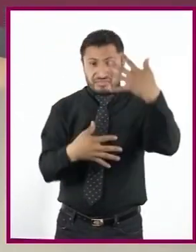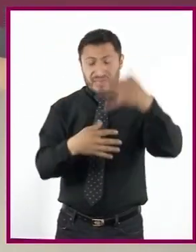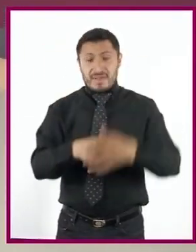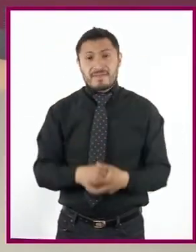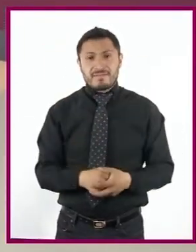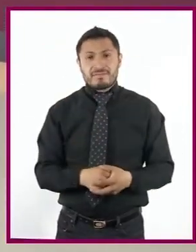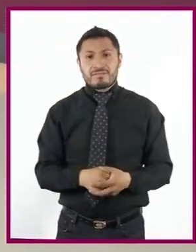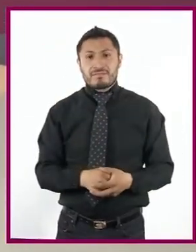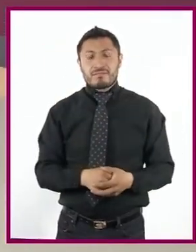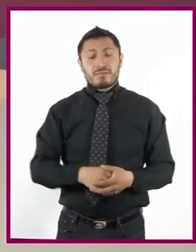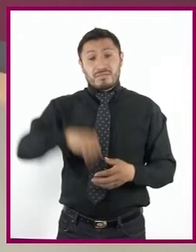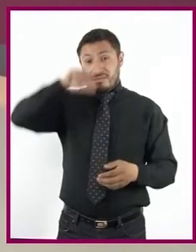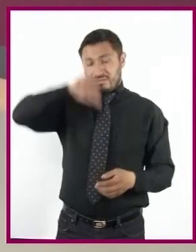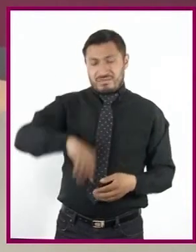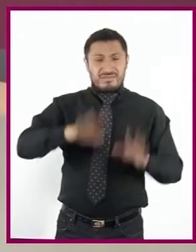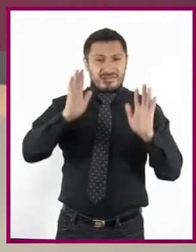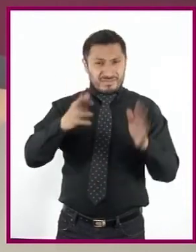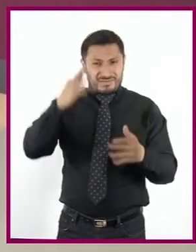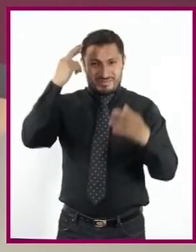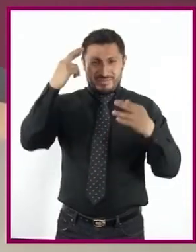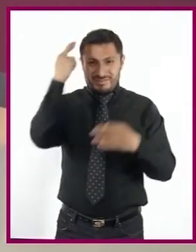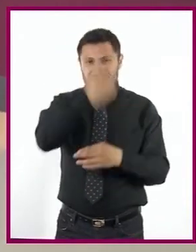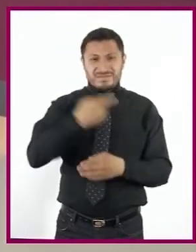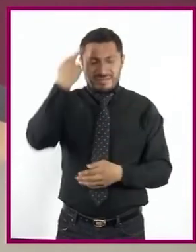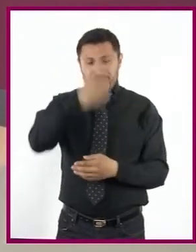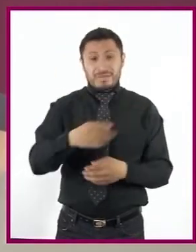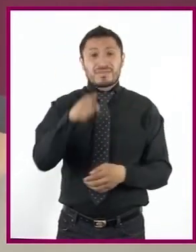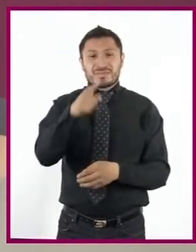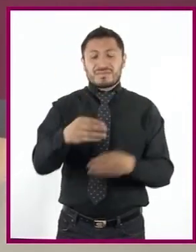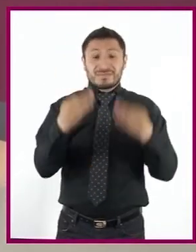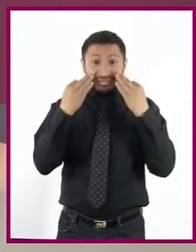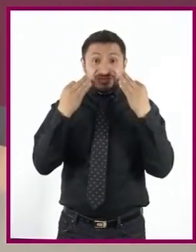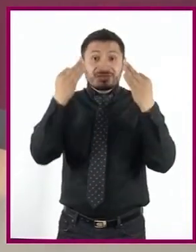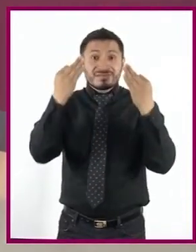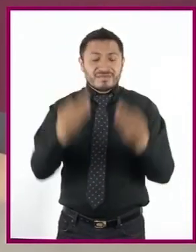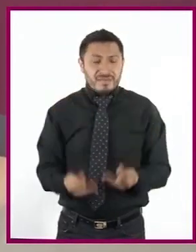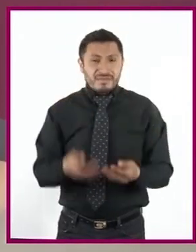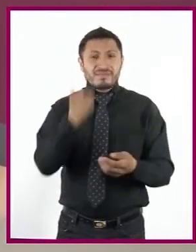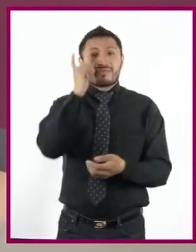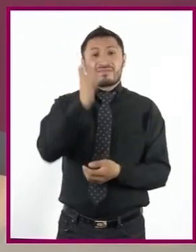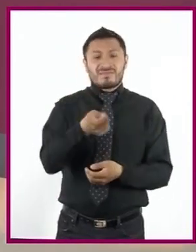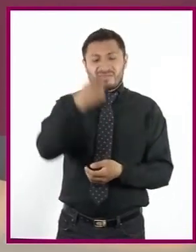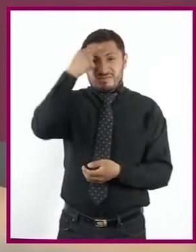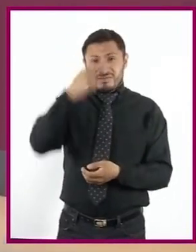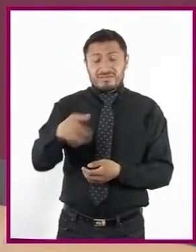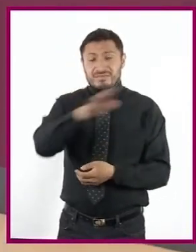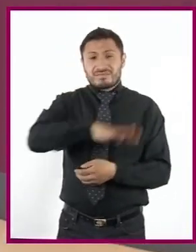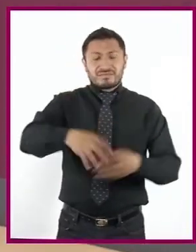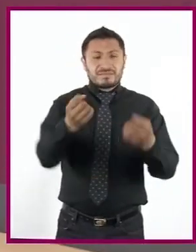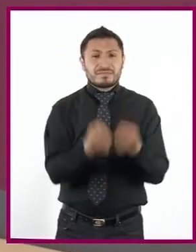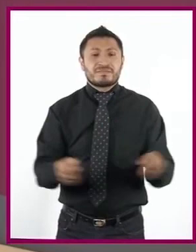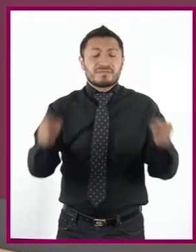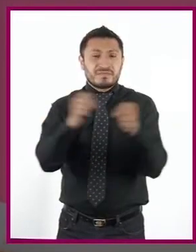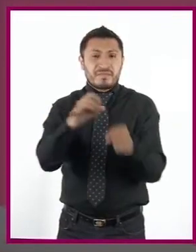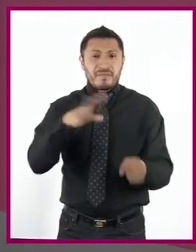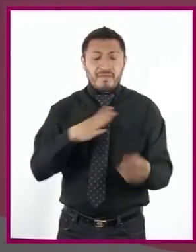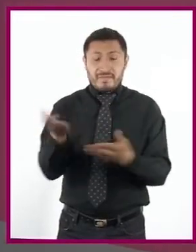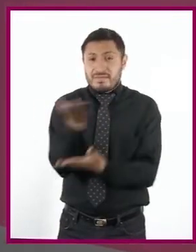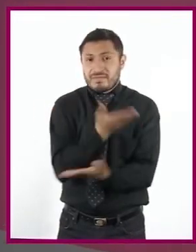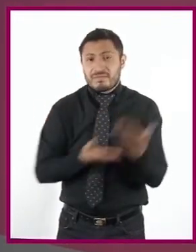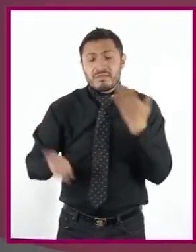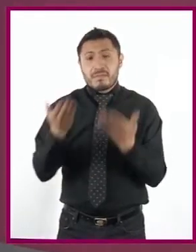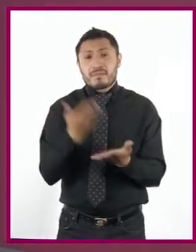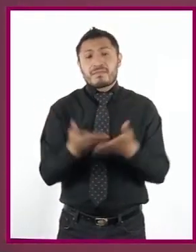Conforme a lo que hemos visto hasta ahora, podemos darnos cuenta de que para que la sociedad pueda tener una